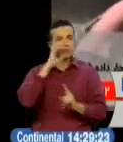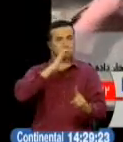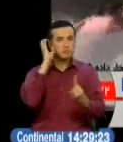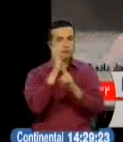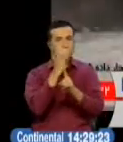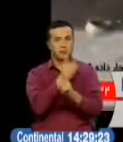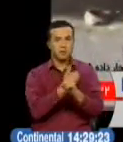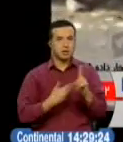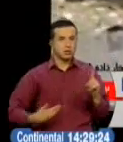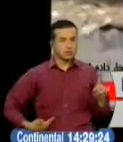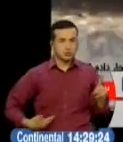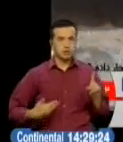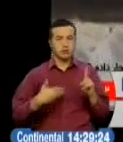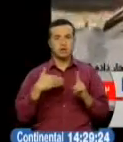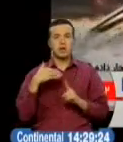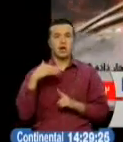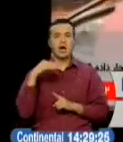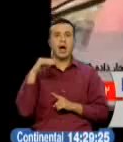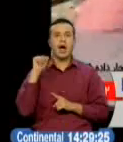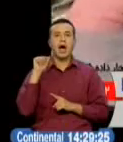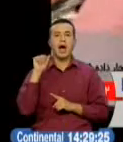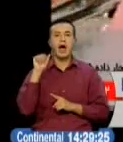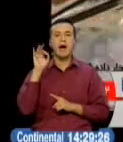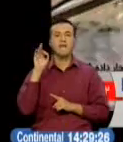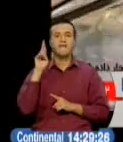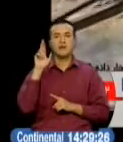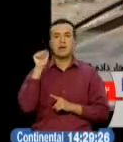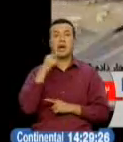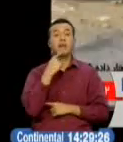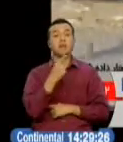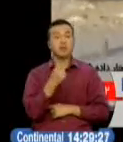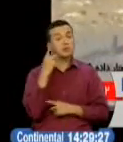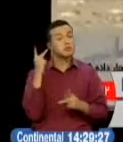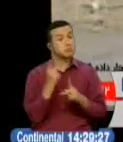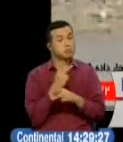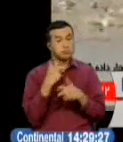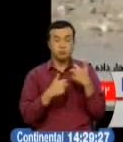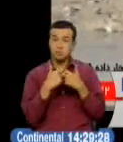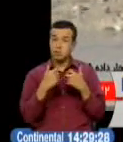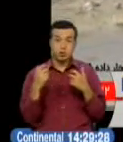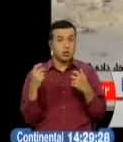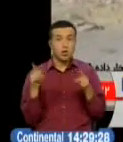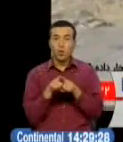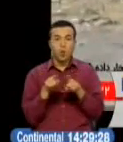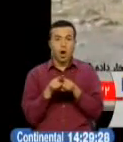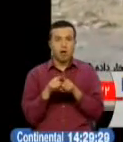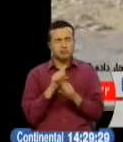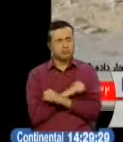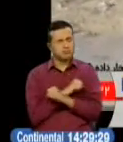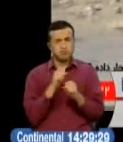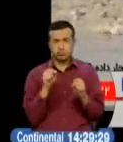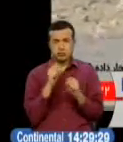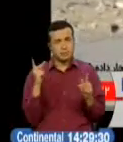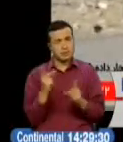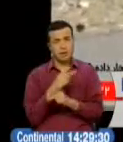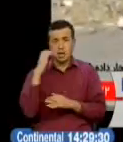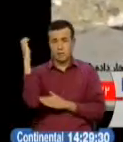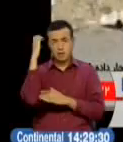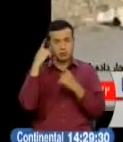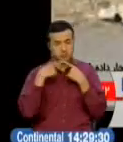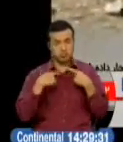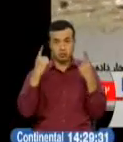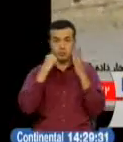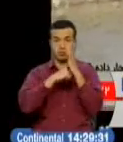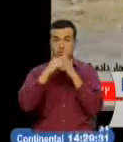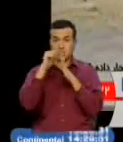por el presidente Ashraf Ghani, quien dijo que se trata de un crimen de guerra. Además, declaró la alerta máxima y pidió al